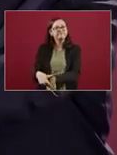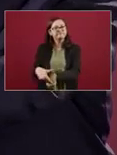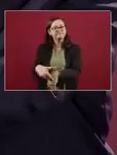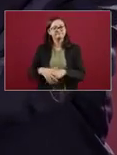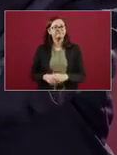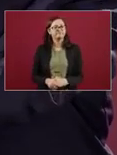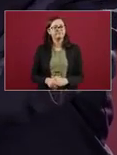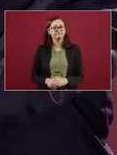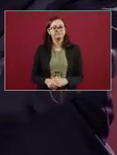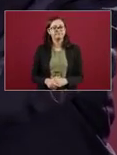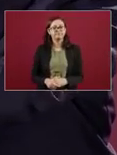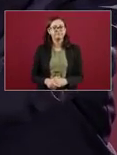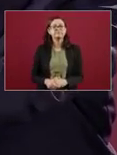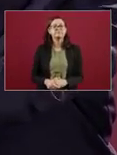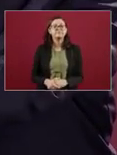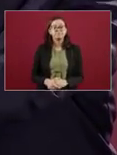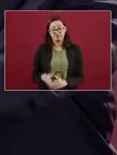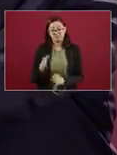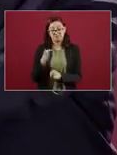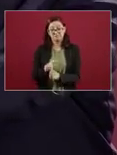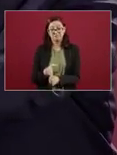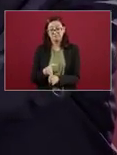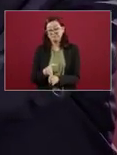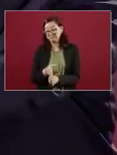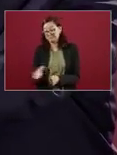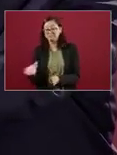Lo que había antes